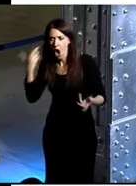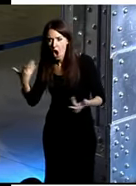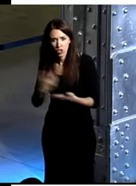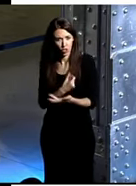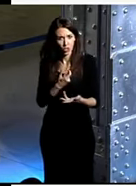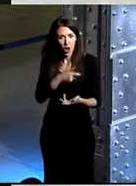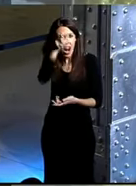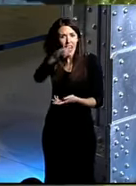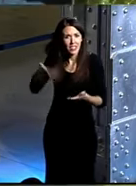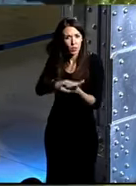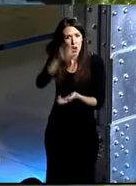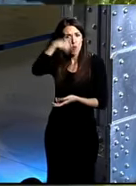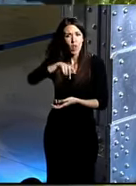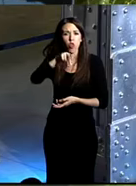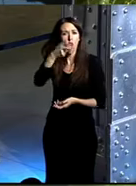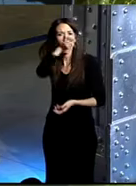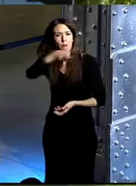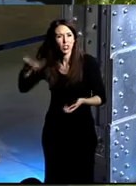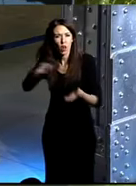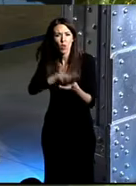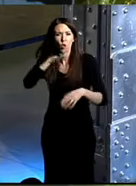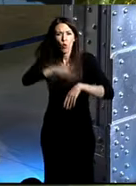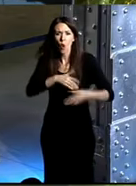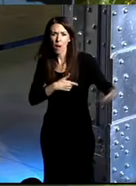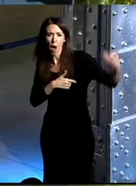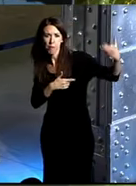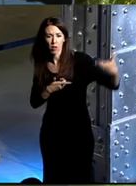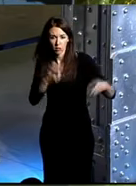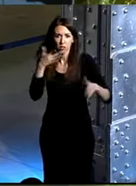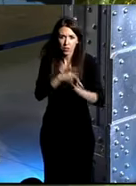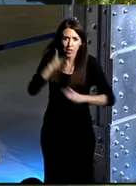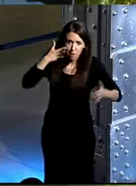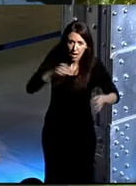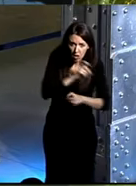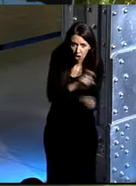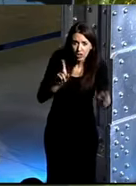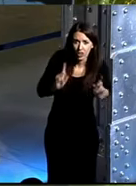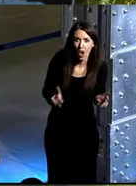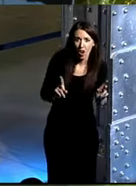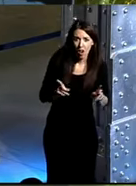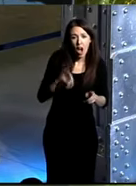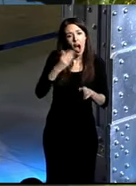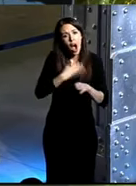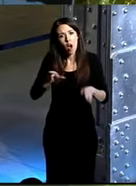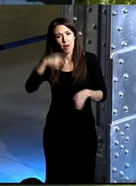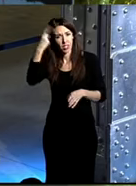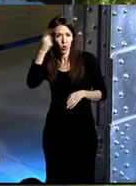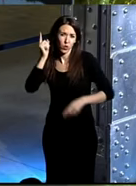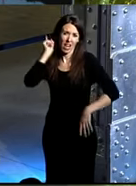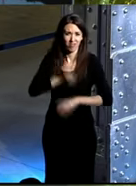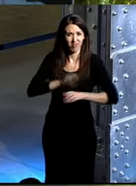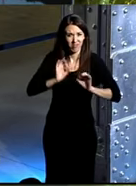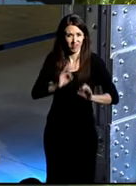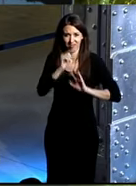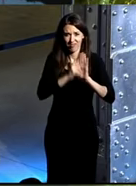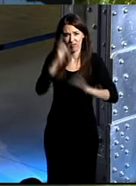Se muere la gente, ¿no? El último mes se murieron 12 personas sacándose selfies. Así que es peligroso sacarse selfies. Aparte de que es culturalmente sobredeterminado.